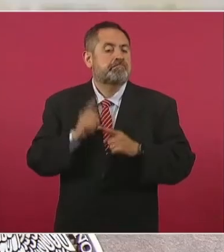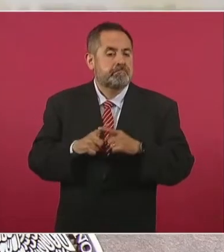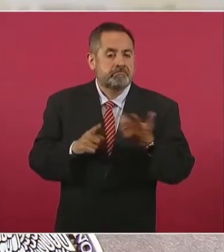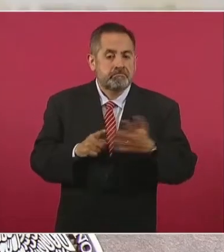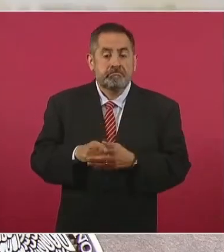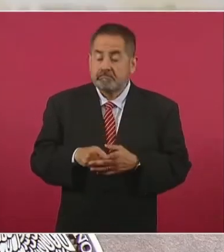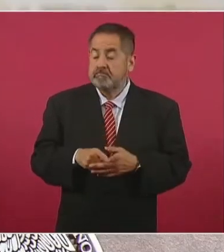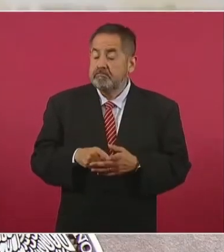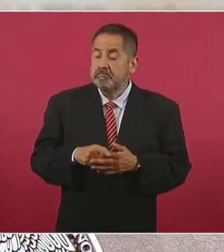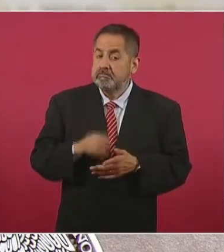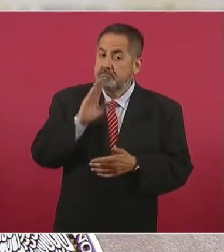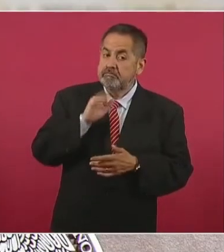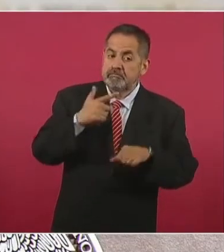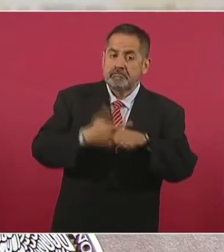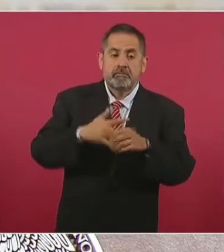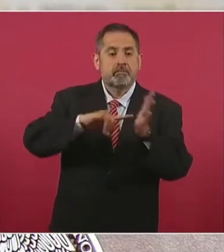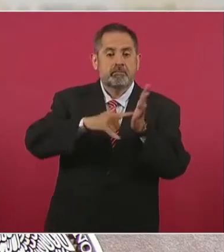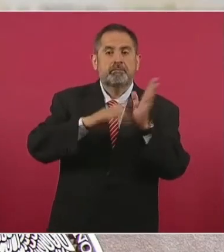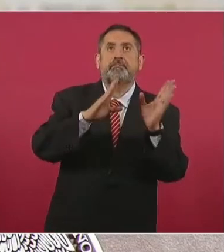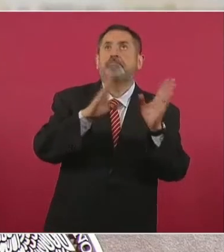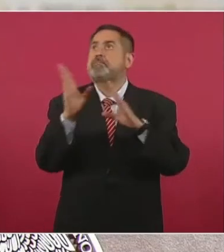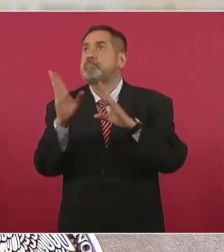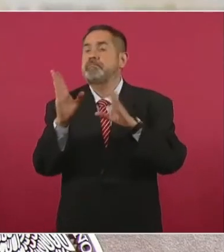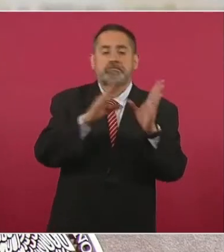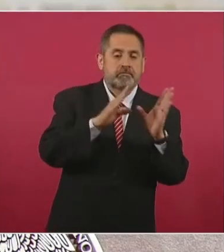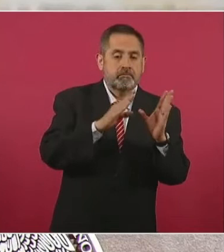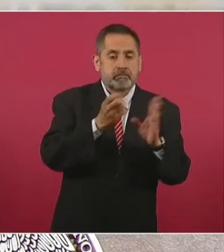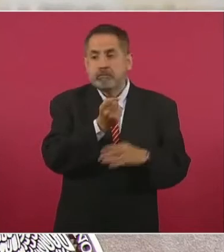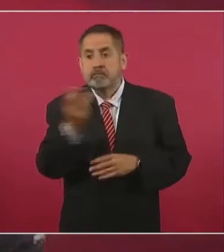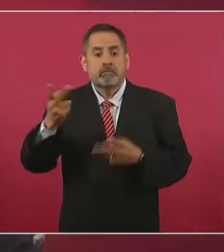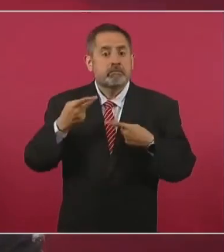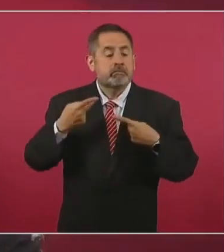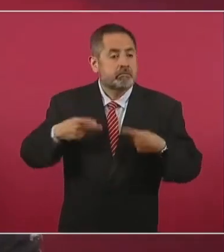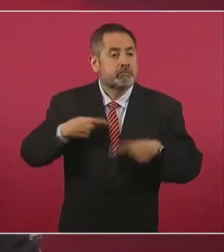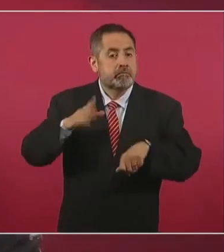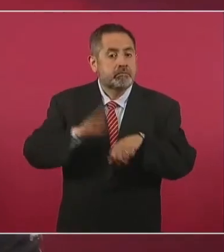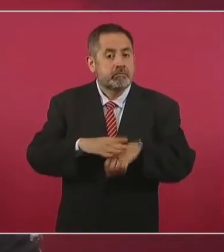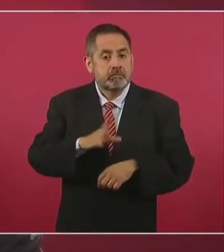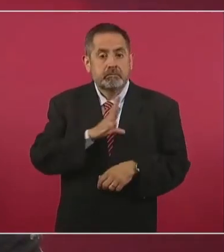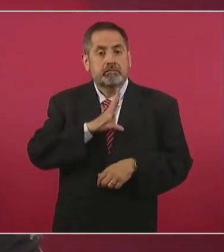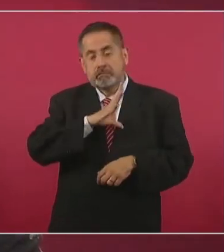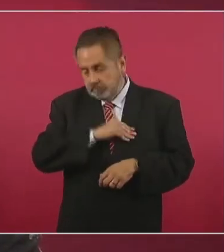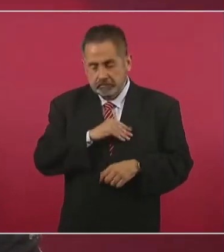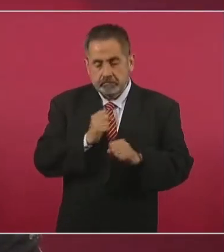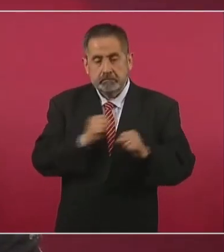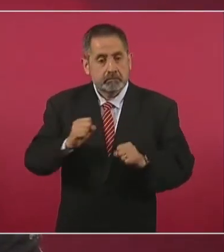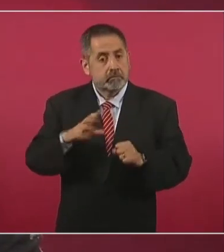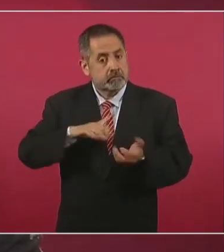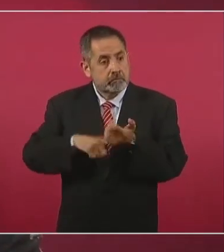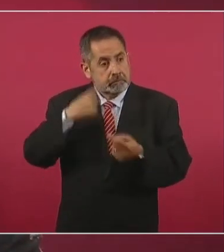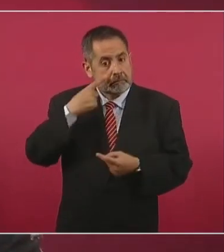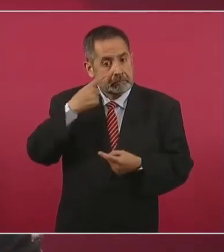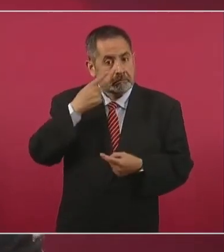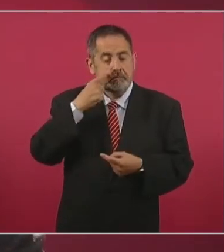existe asociación entre el horario de verano y el aumento de la ocurrencia de infarto al corazón, especialmente en la